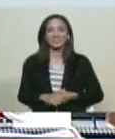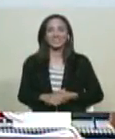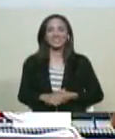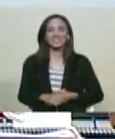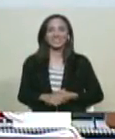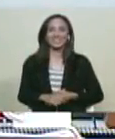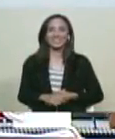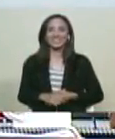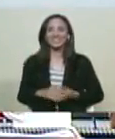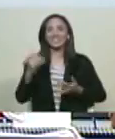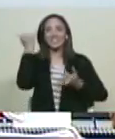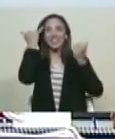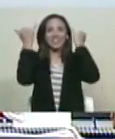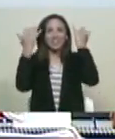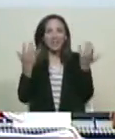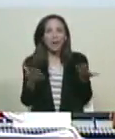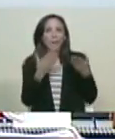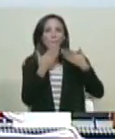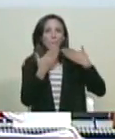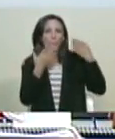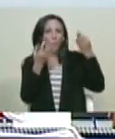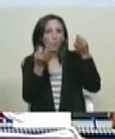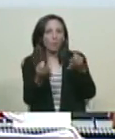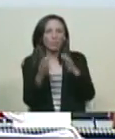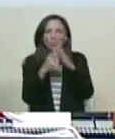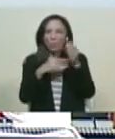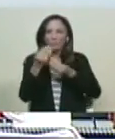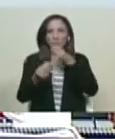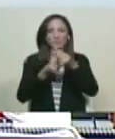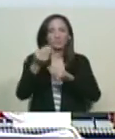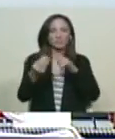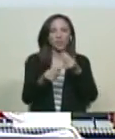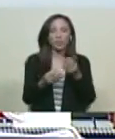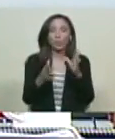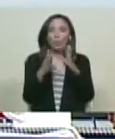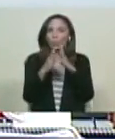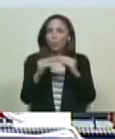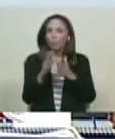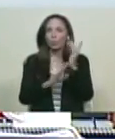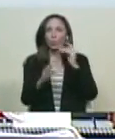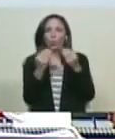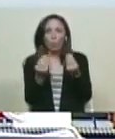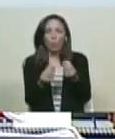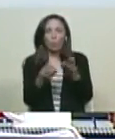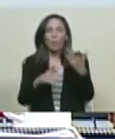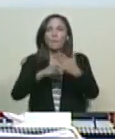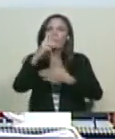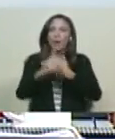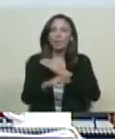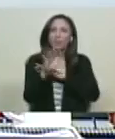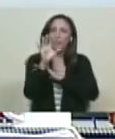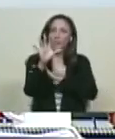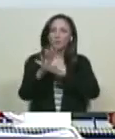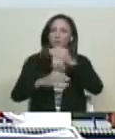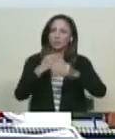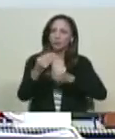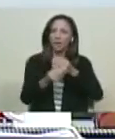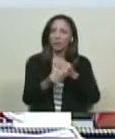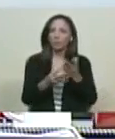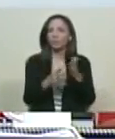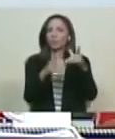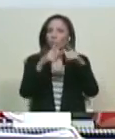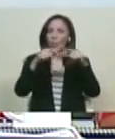Todas las ideas y propuestas que están surgiendo de la consulta y la construcción del plan de la patria que se está haciendo desde las